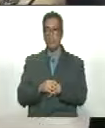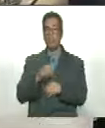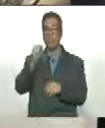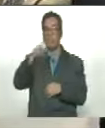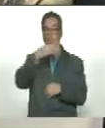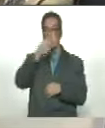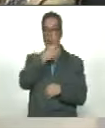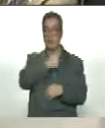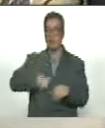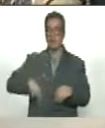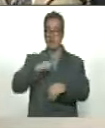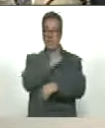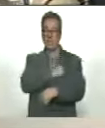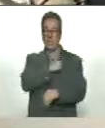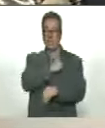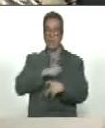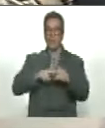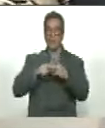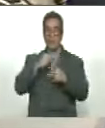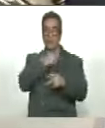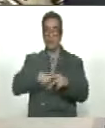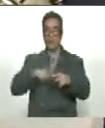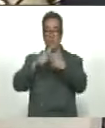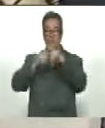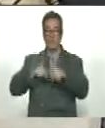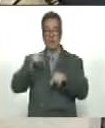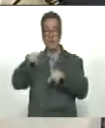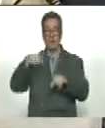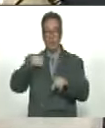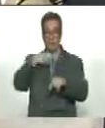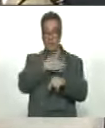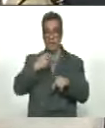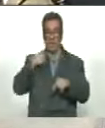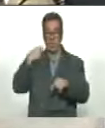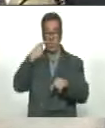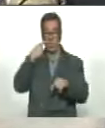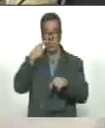Buenas tardes, presidente. Lástima que se fue el presidente Rodríguez, porque estos números yo quería que él los viera.